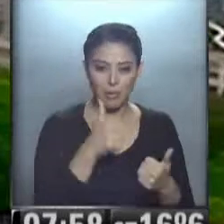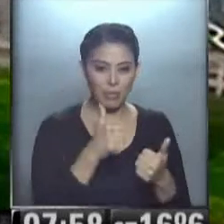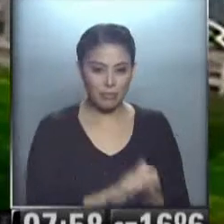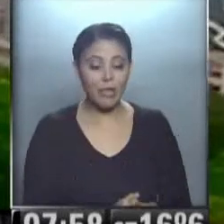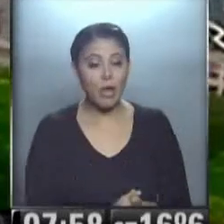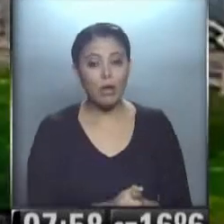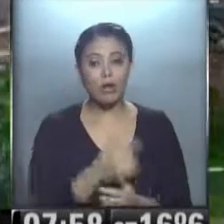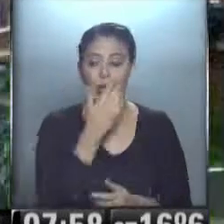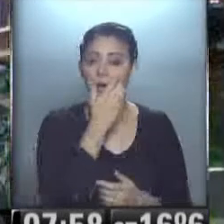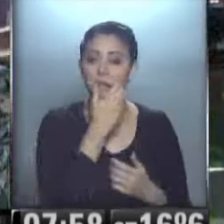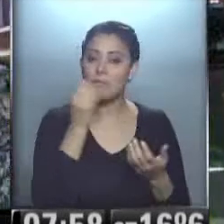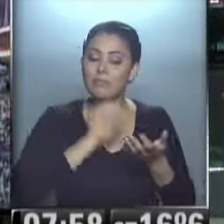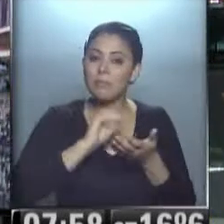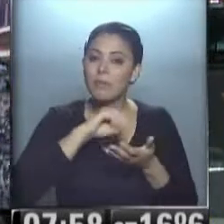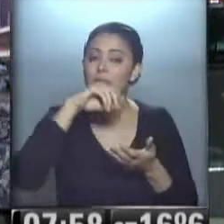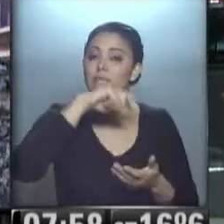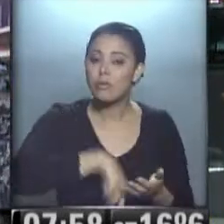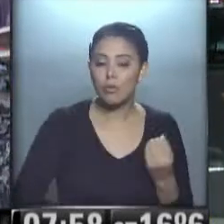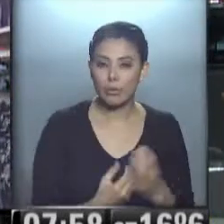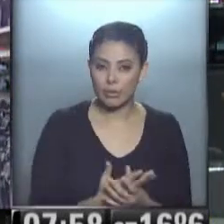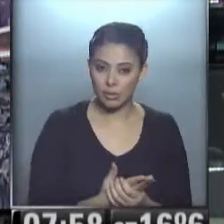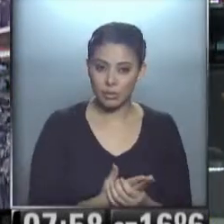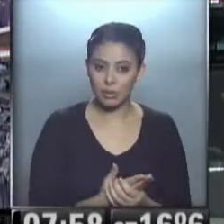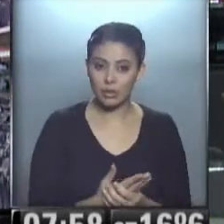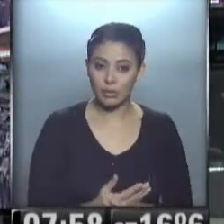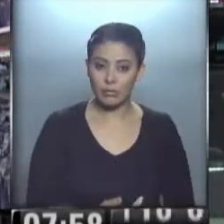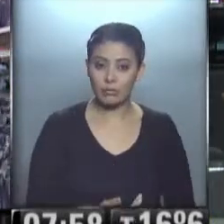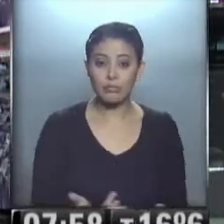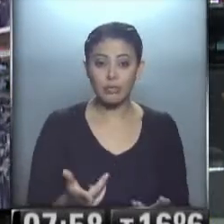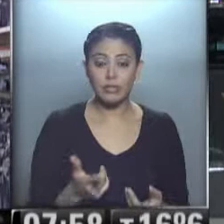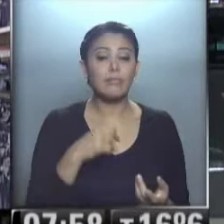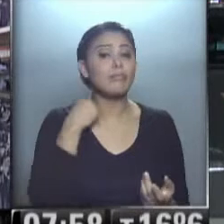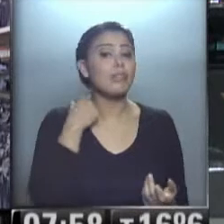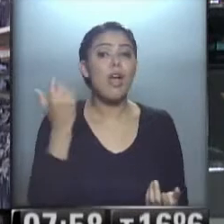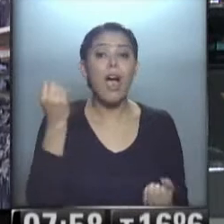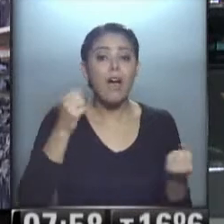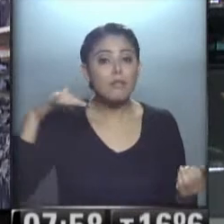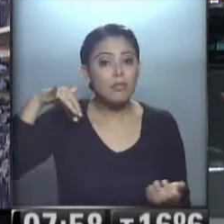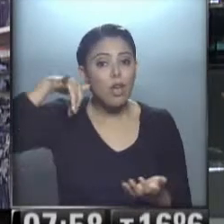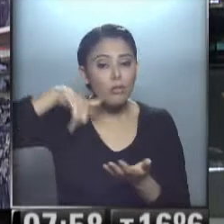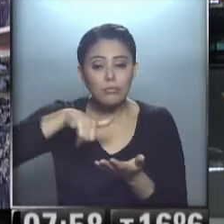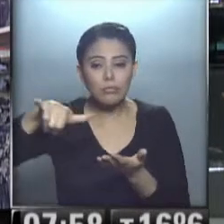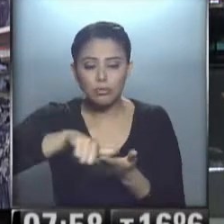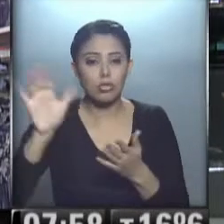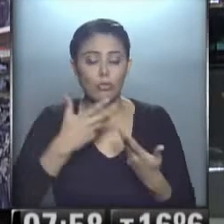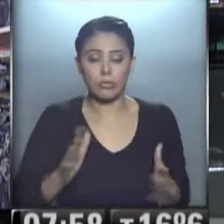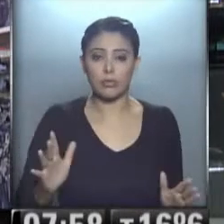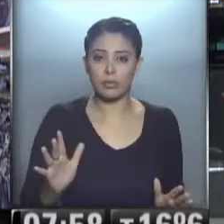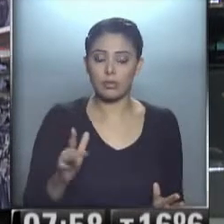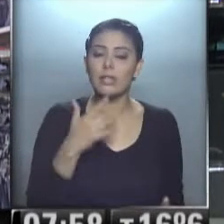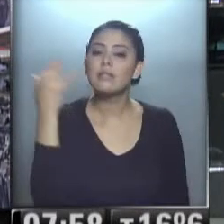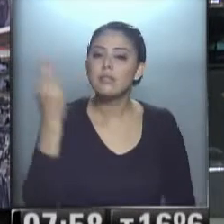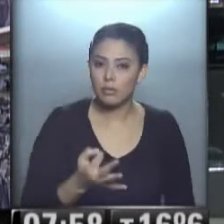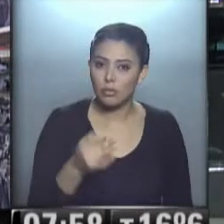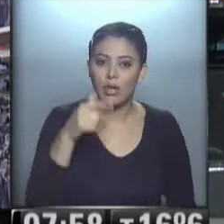por asunto patricia durante esta mañana en un despiste de un avión en ezeiza un susto evidentemente está